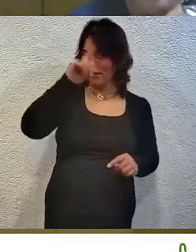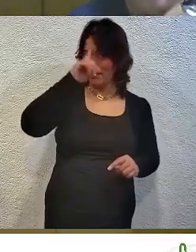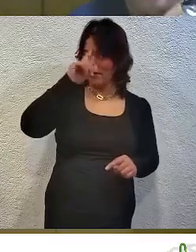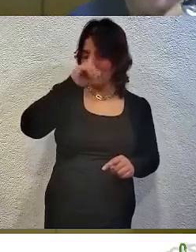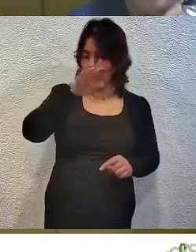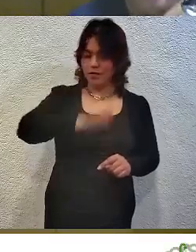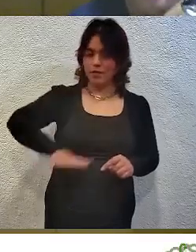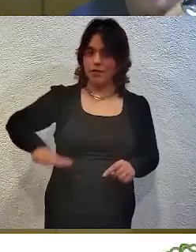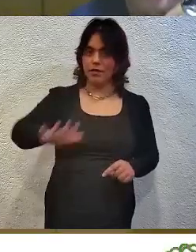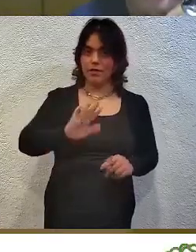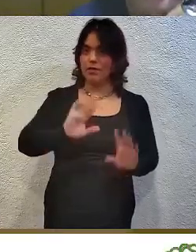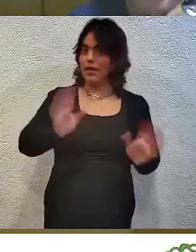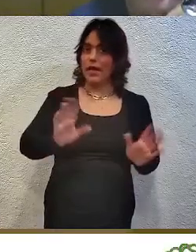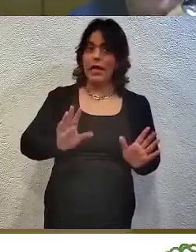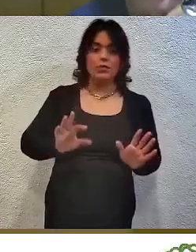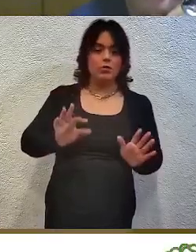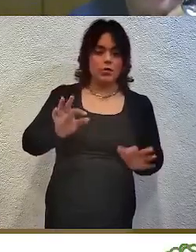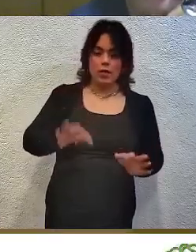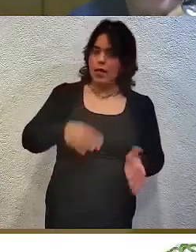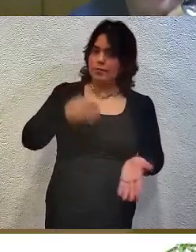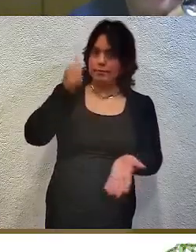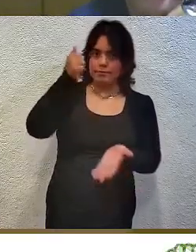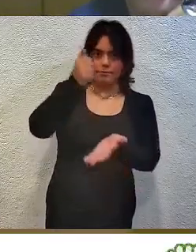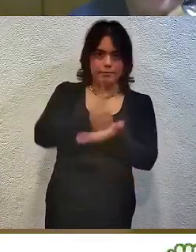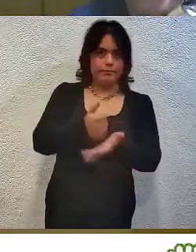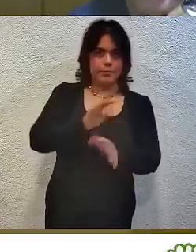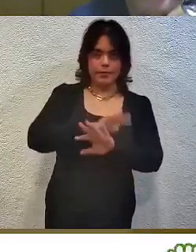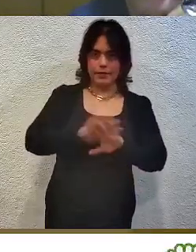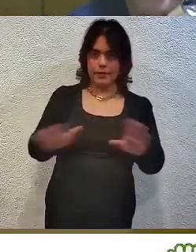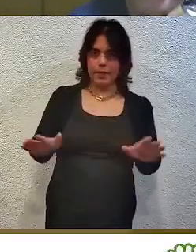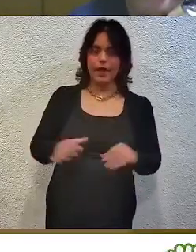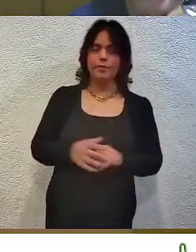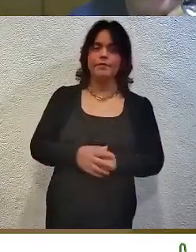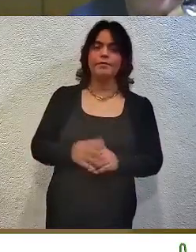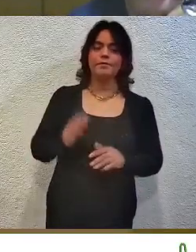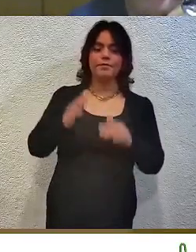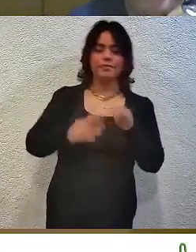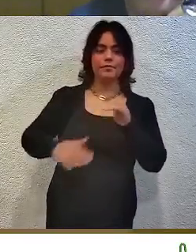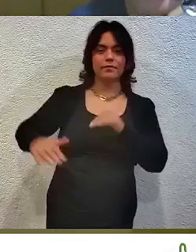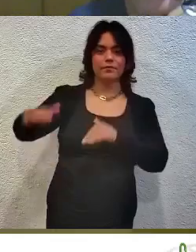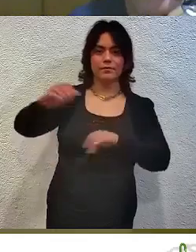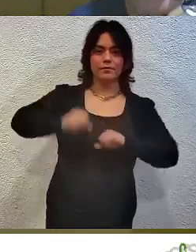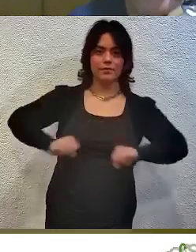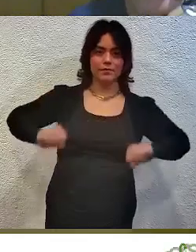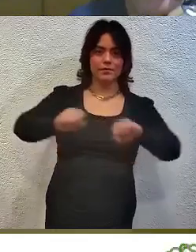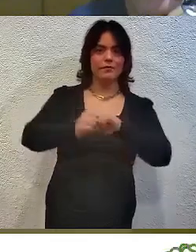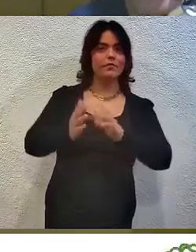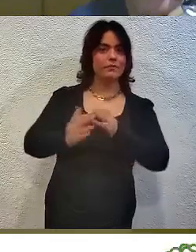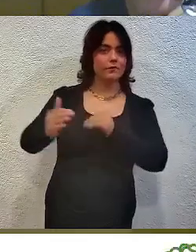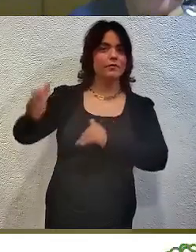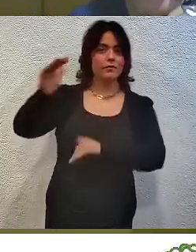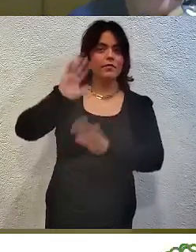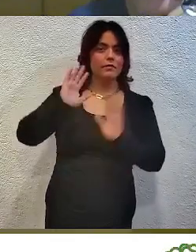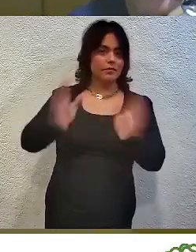sido definido, incluso ha llegado hasta sala superior, ¿no? Y por otro lado,